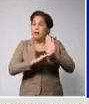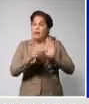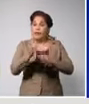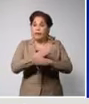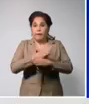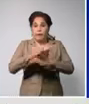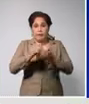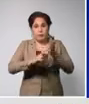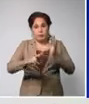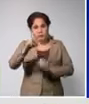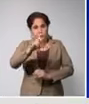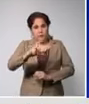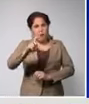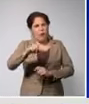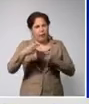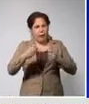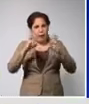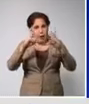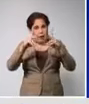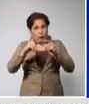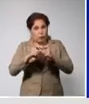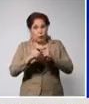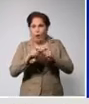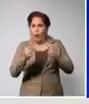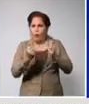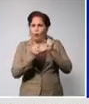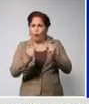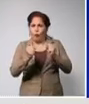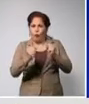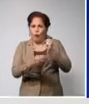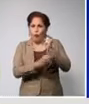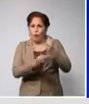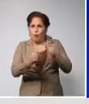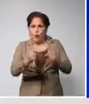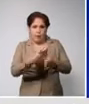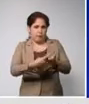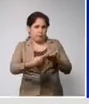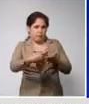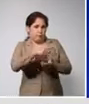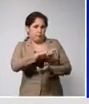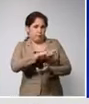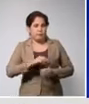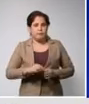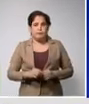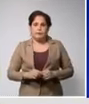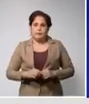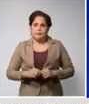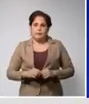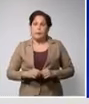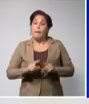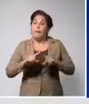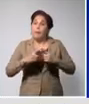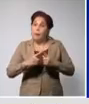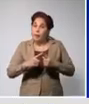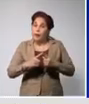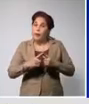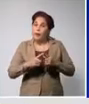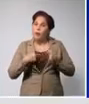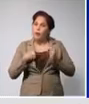para consolidar los resultados que han tenido en estos últimos 4 días. De todas formas,